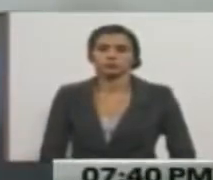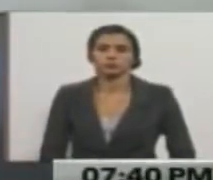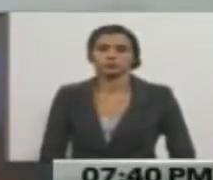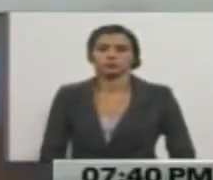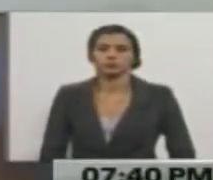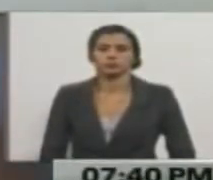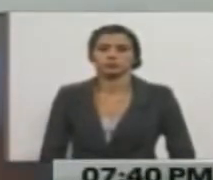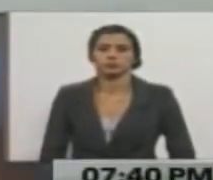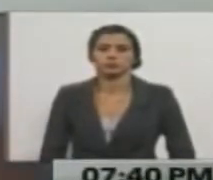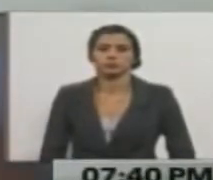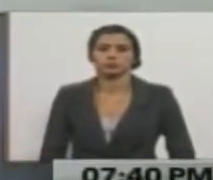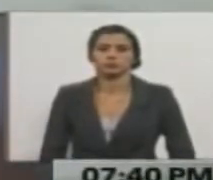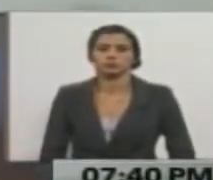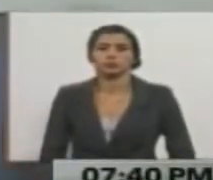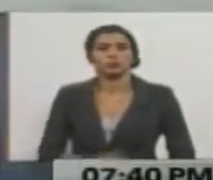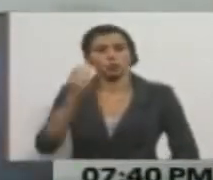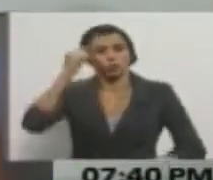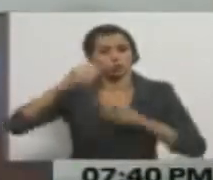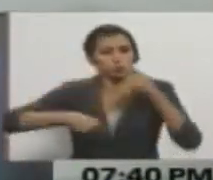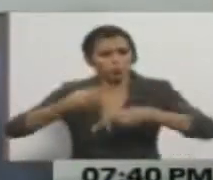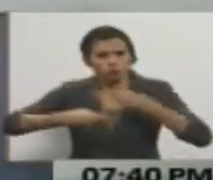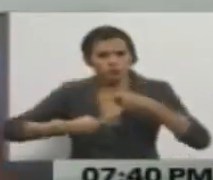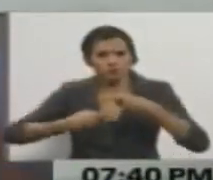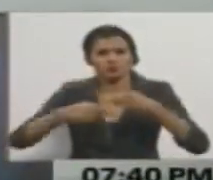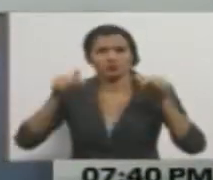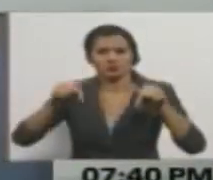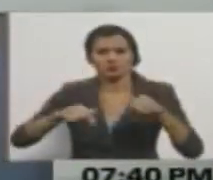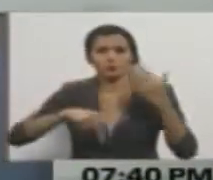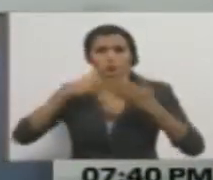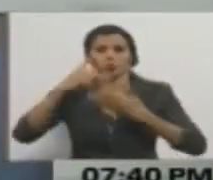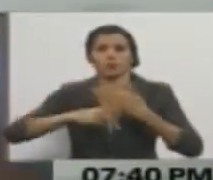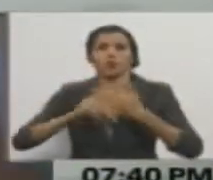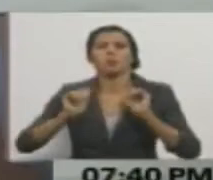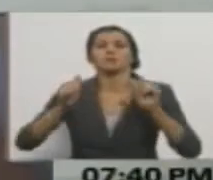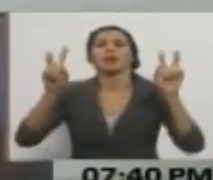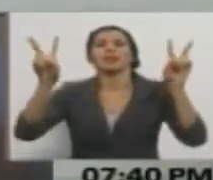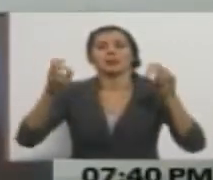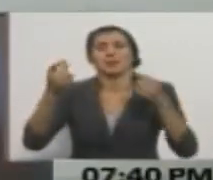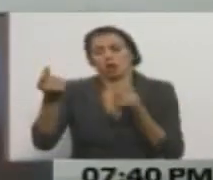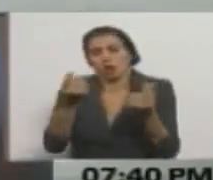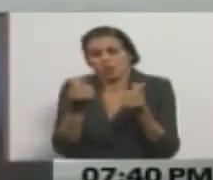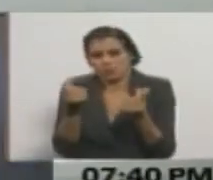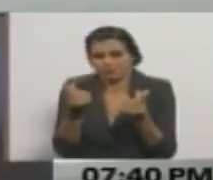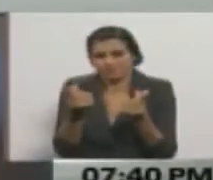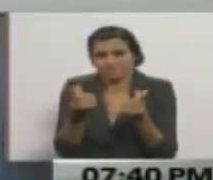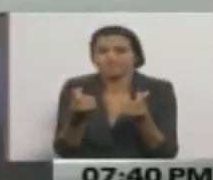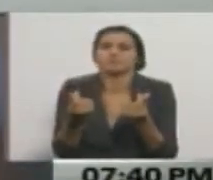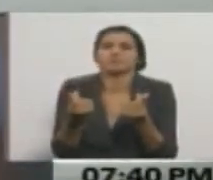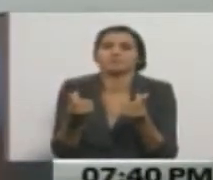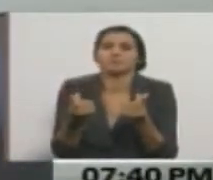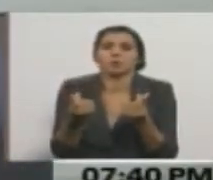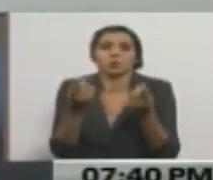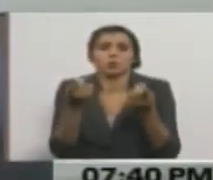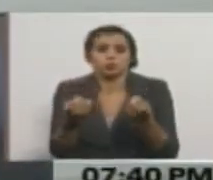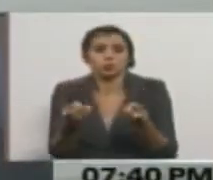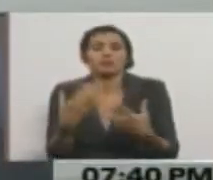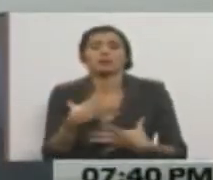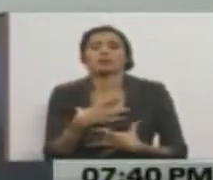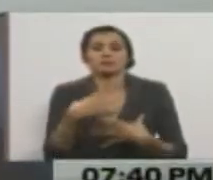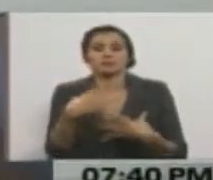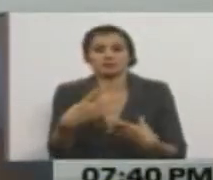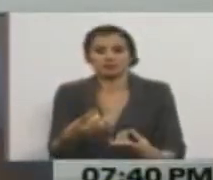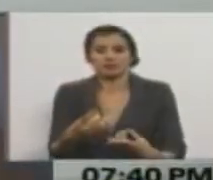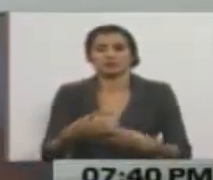Todos los días en este programa comenzamos con el tema económico, con los aspectos que